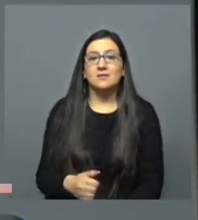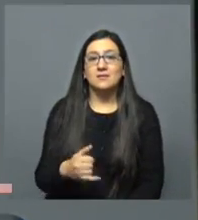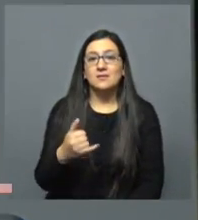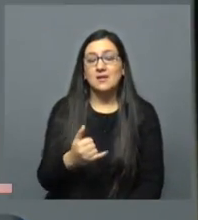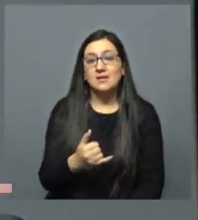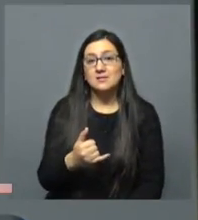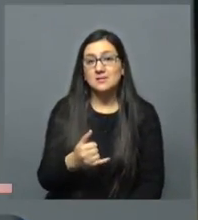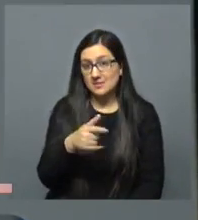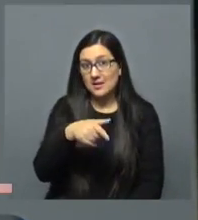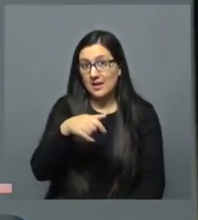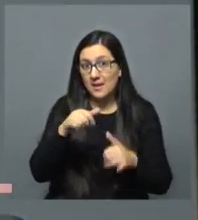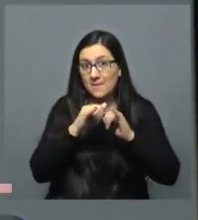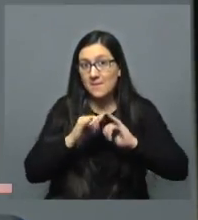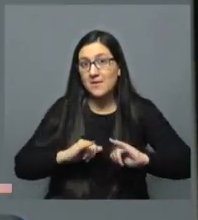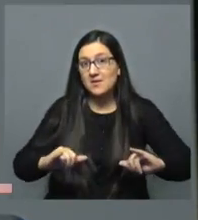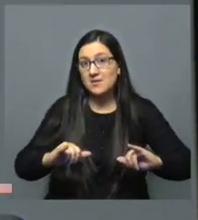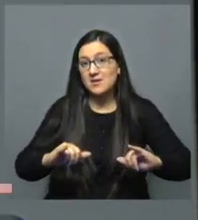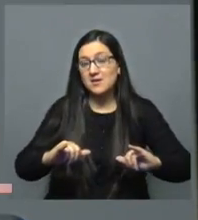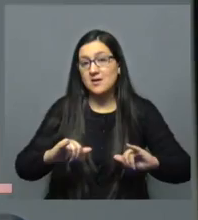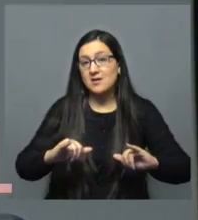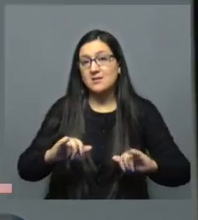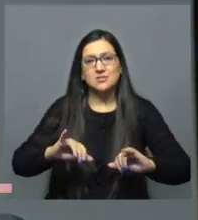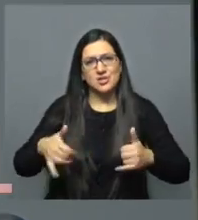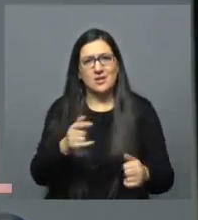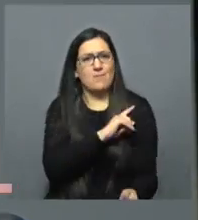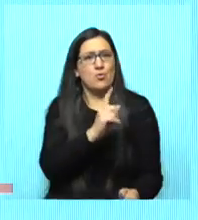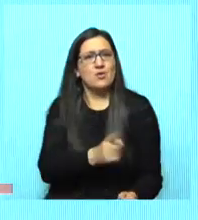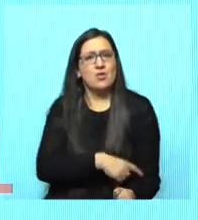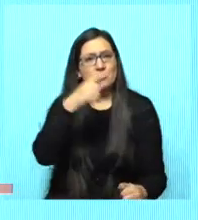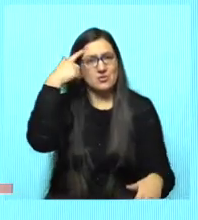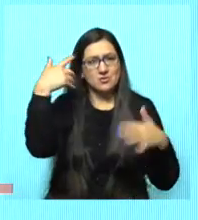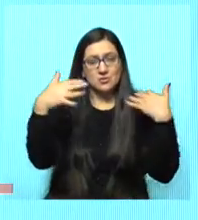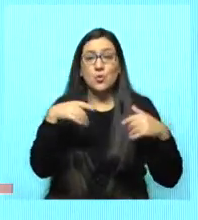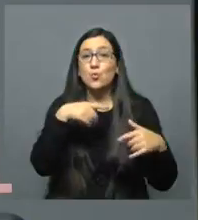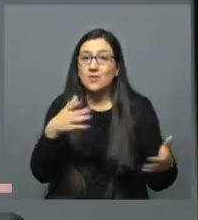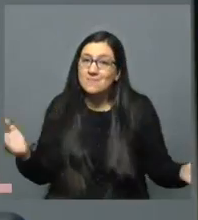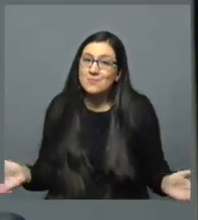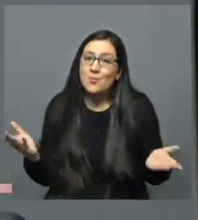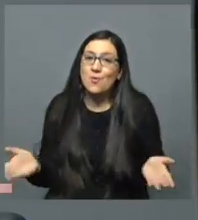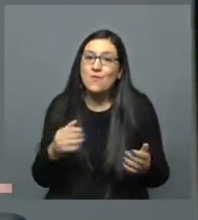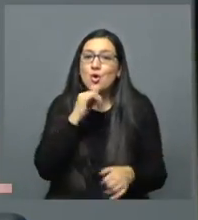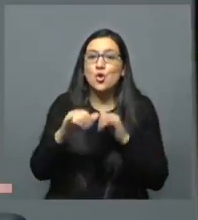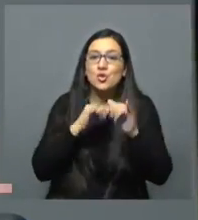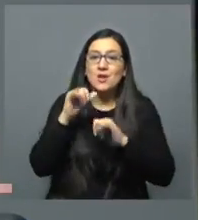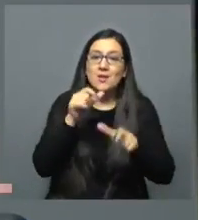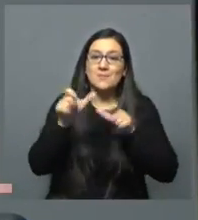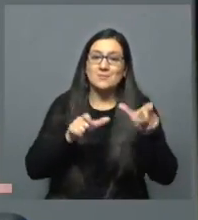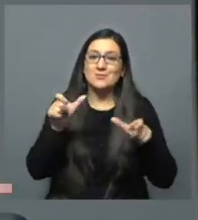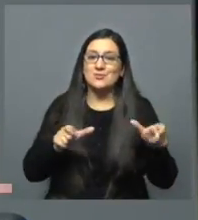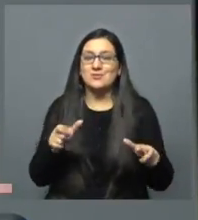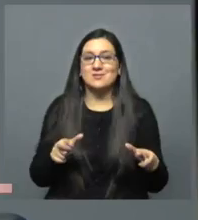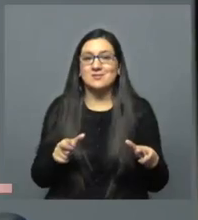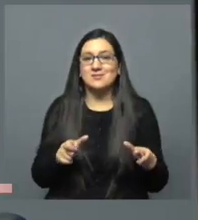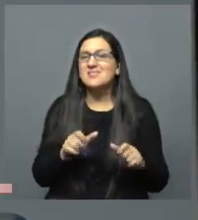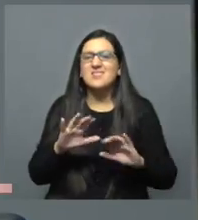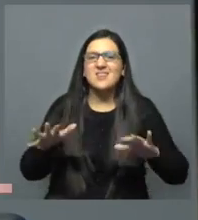esta campaña que, como decíamos, están empoderados como adolescentes, son ustedes los que la llevan adelante. Contale a la gente, contanos a nosotros,